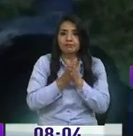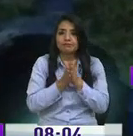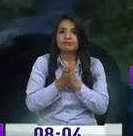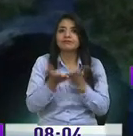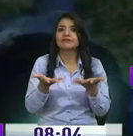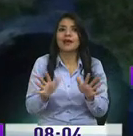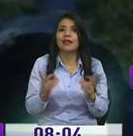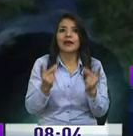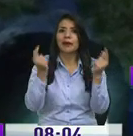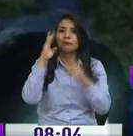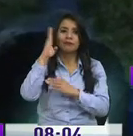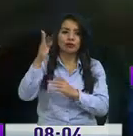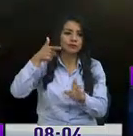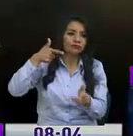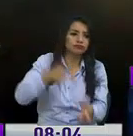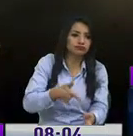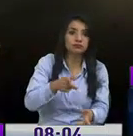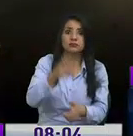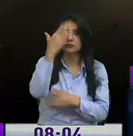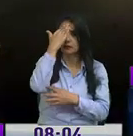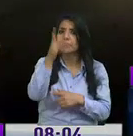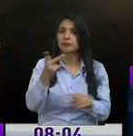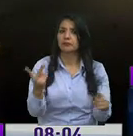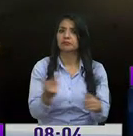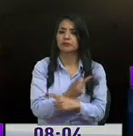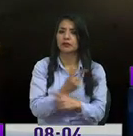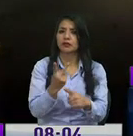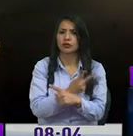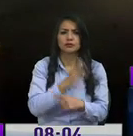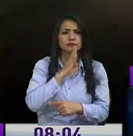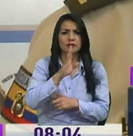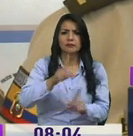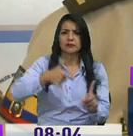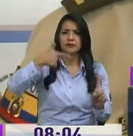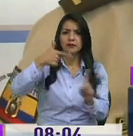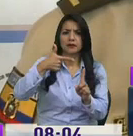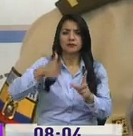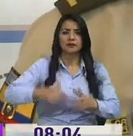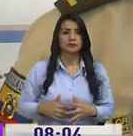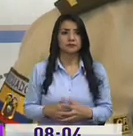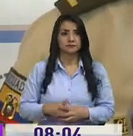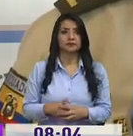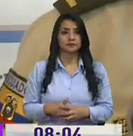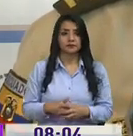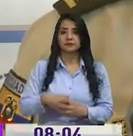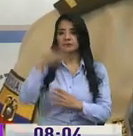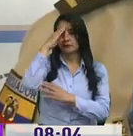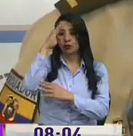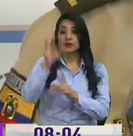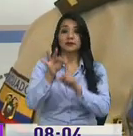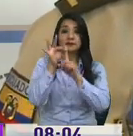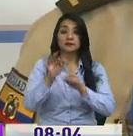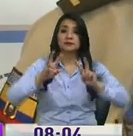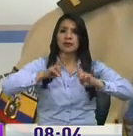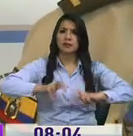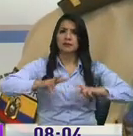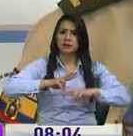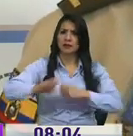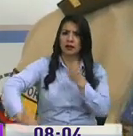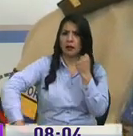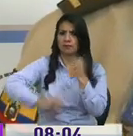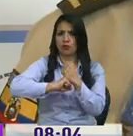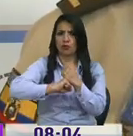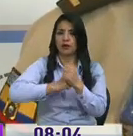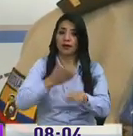piso, sabían de la peligrosidad de los sujetos, andaban armados. Tenemos el apoyo de las unidades de inteligencia que, muy aparte de la parte